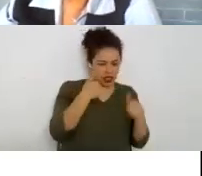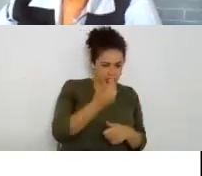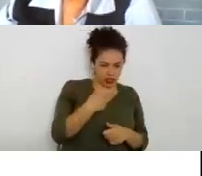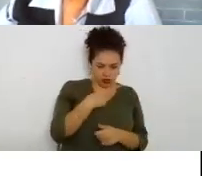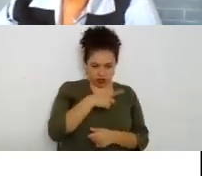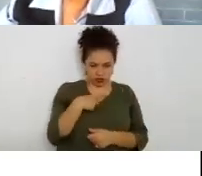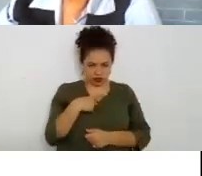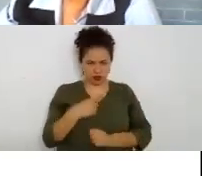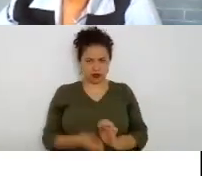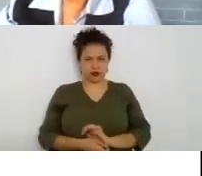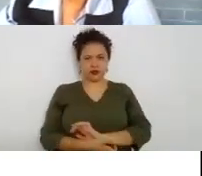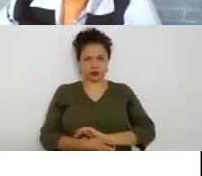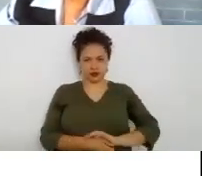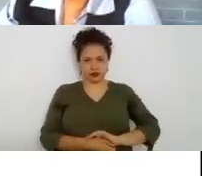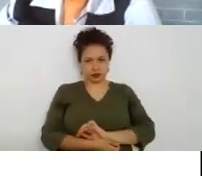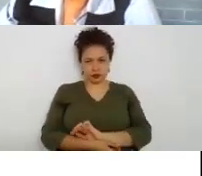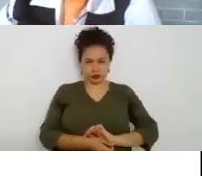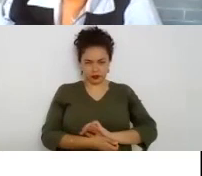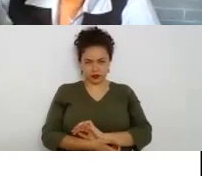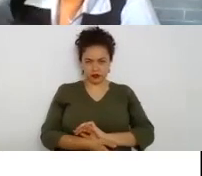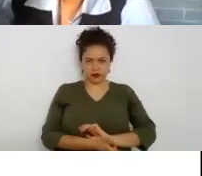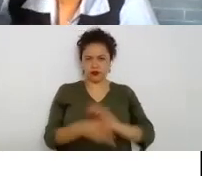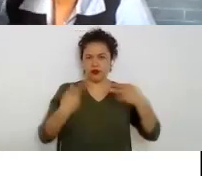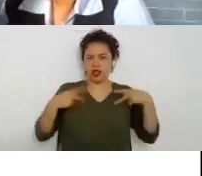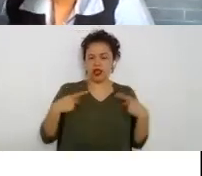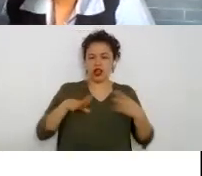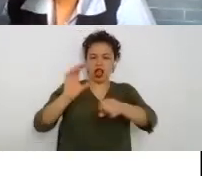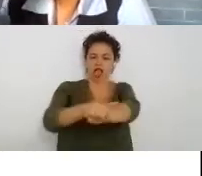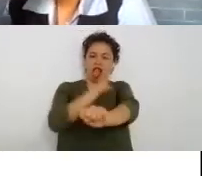ponía el ejemplo, encontramos una persona que se está electrocutando.